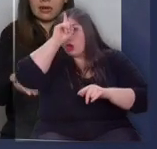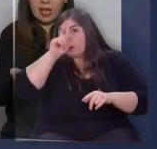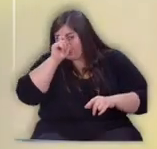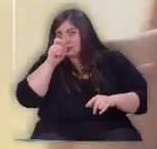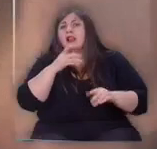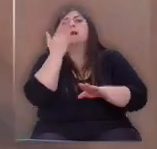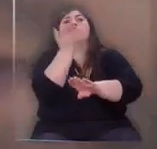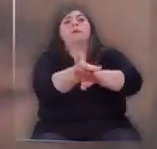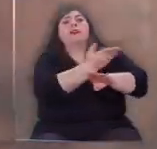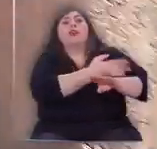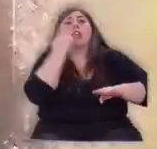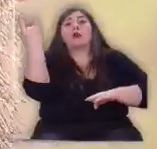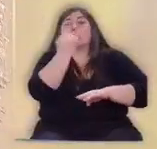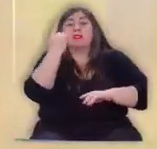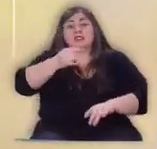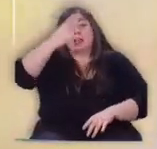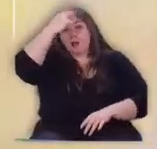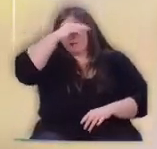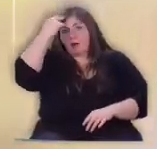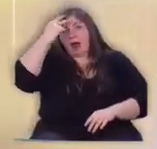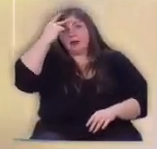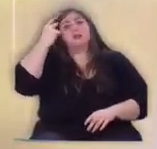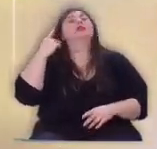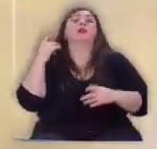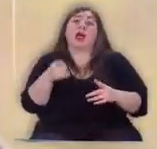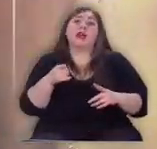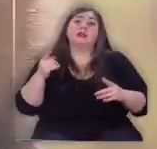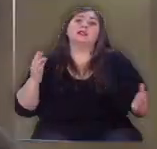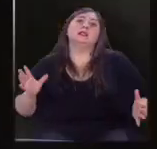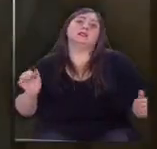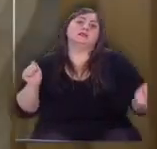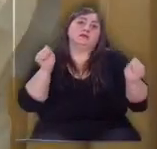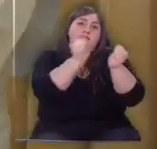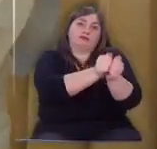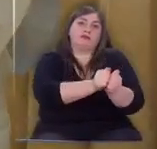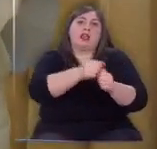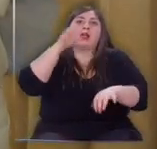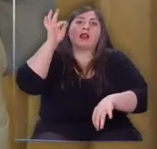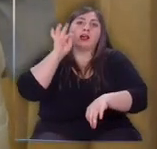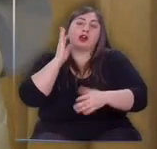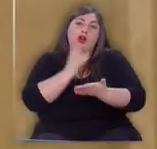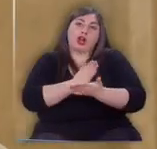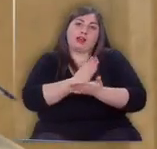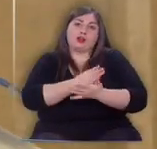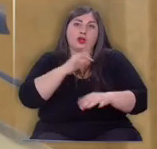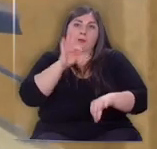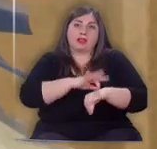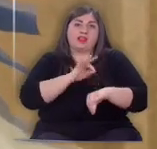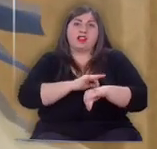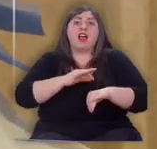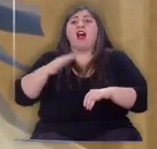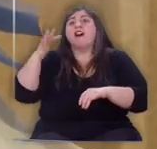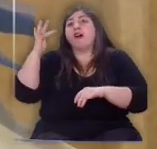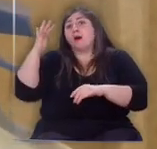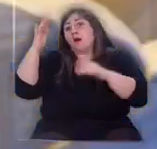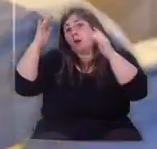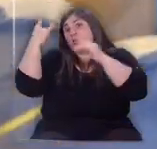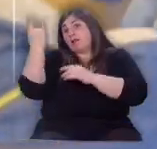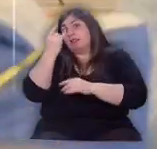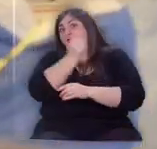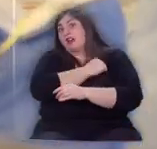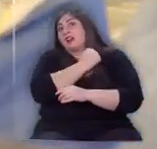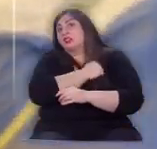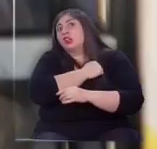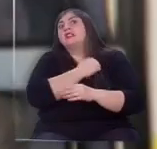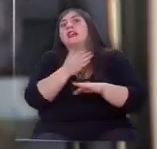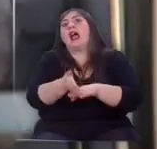las universidades en marzo, iniciativa a la que adhirió el Colegio Médico. La Facultad de Medicina de la Universidad Católica es una de las que adelantó los